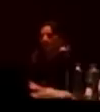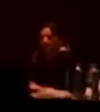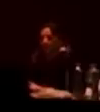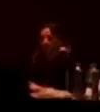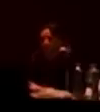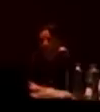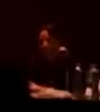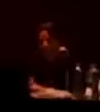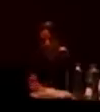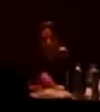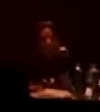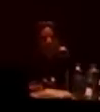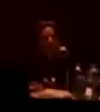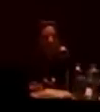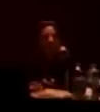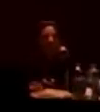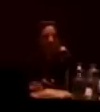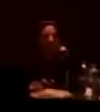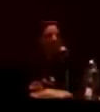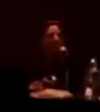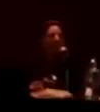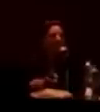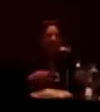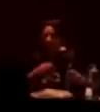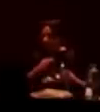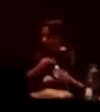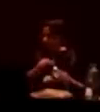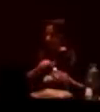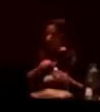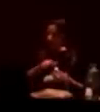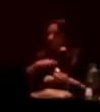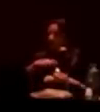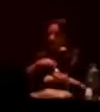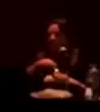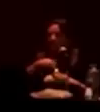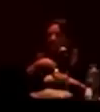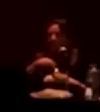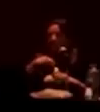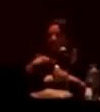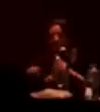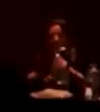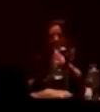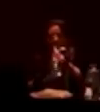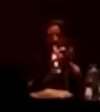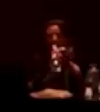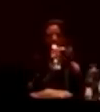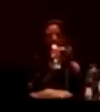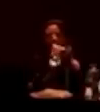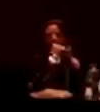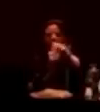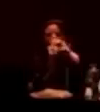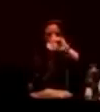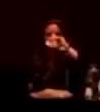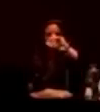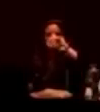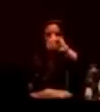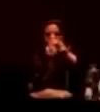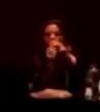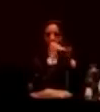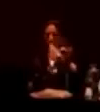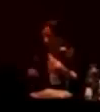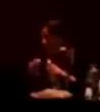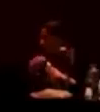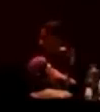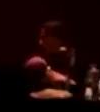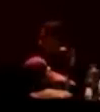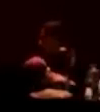ese día Sólo hay dos informes y raro comparando con los otros informes que hay no pero que muestran Cómo